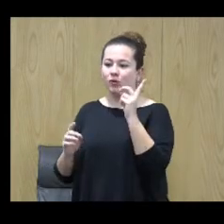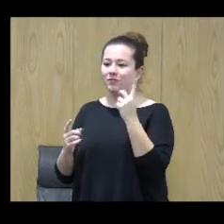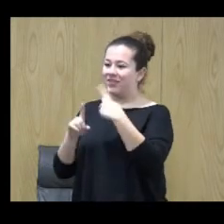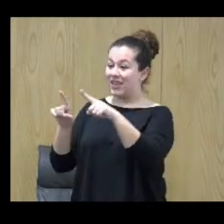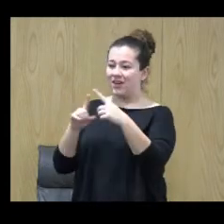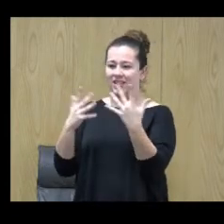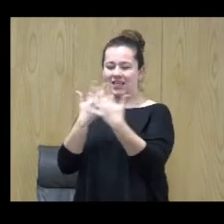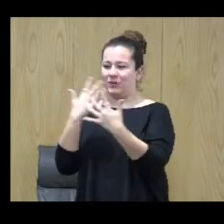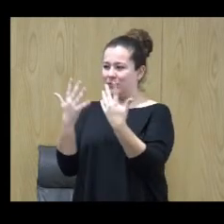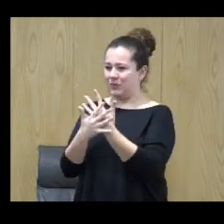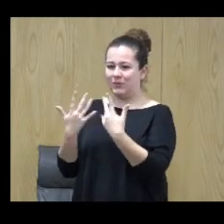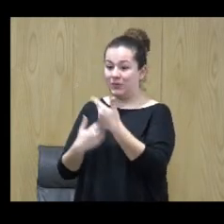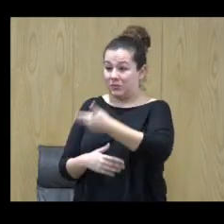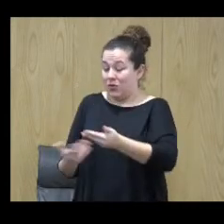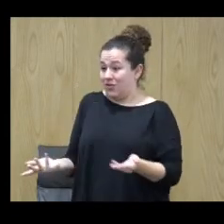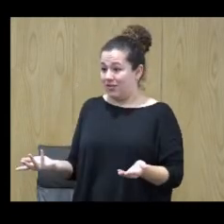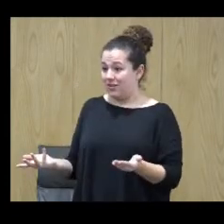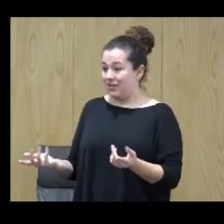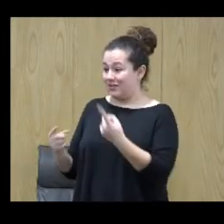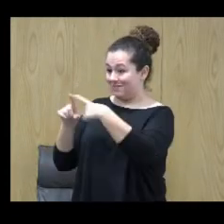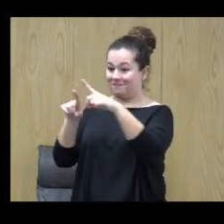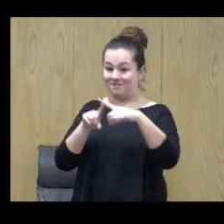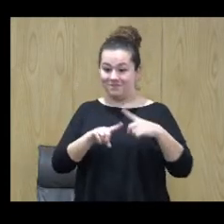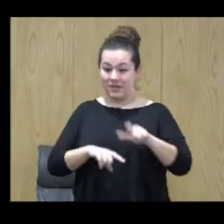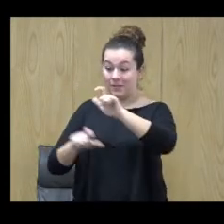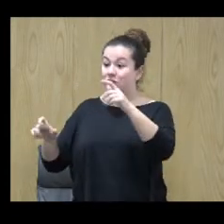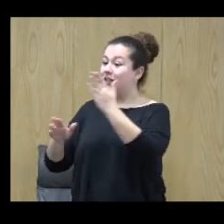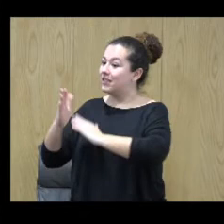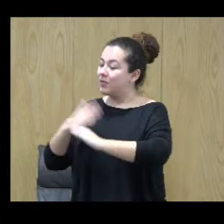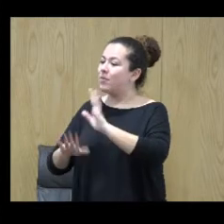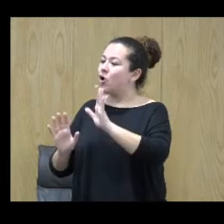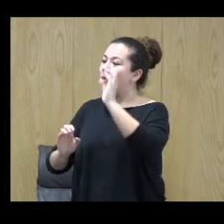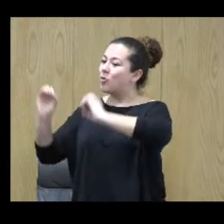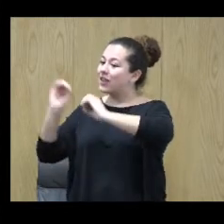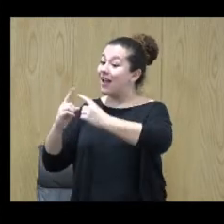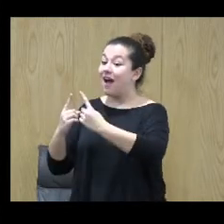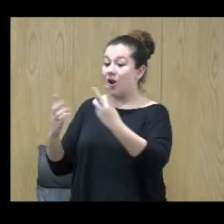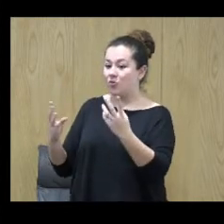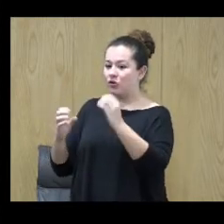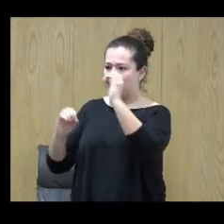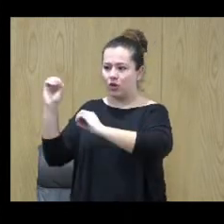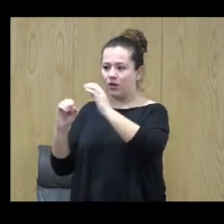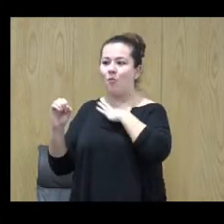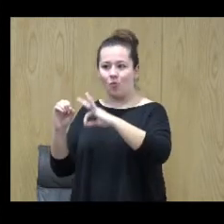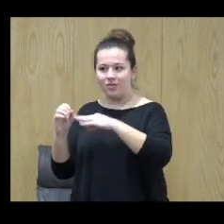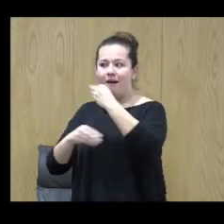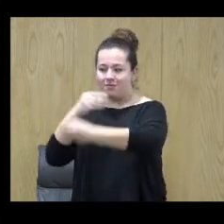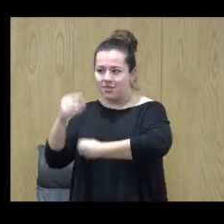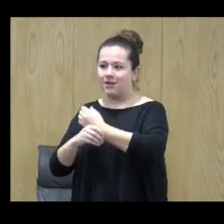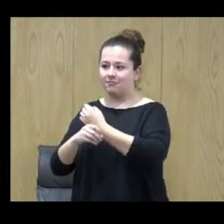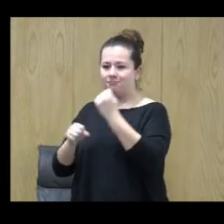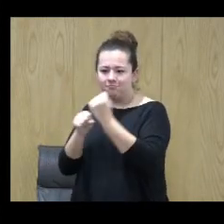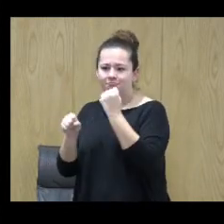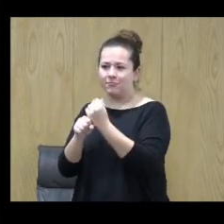importante en la persona con discapacidad, pero vemos que hay un porcentaje de ellas que son capaces de hacer las tareas muy bien